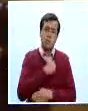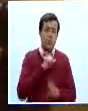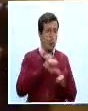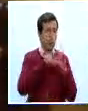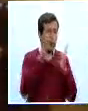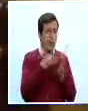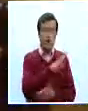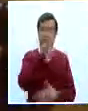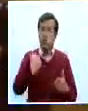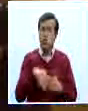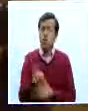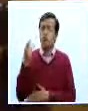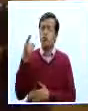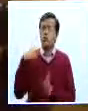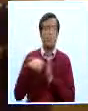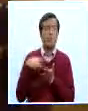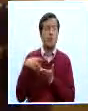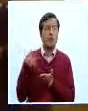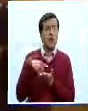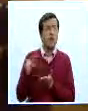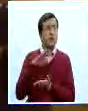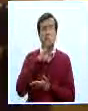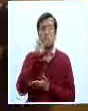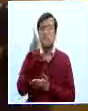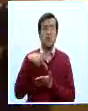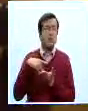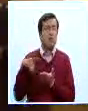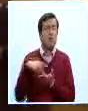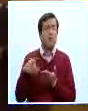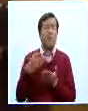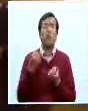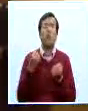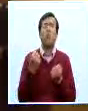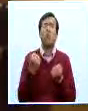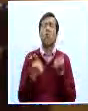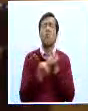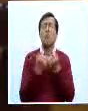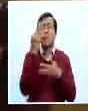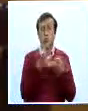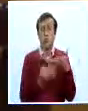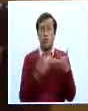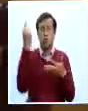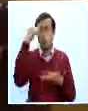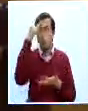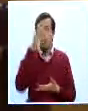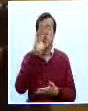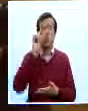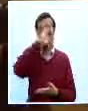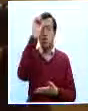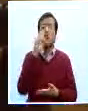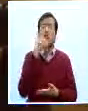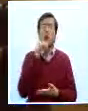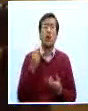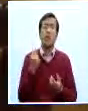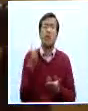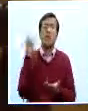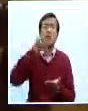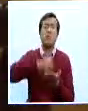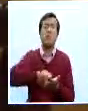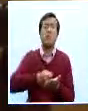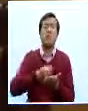somos los ciudadanos al final del día todos los Ecuatorianos aportamos con más del 50% del presupuesto Estatal Sí si bien es cierto en